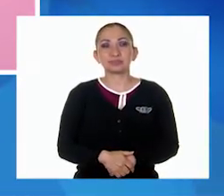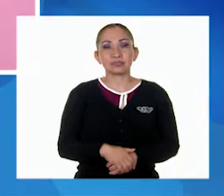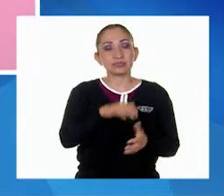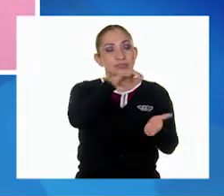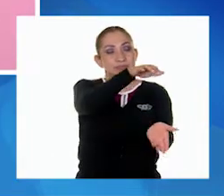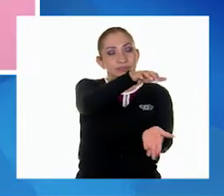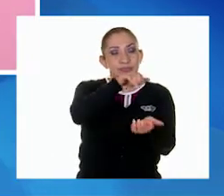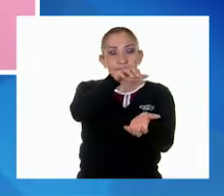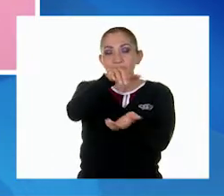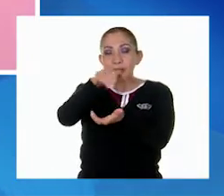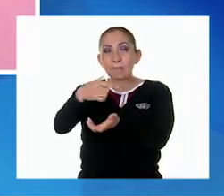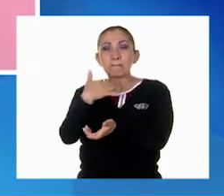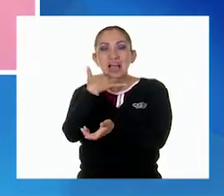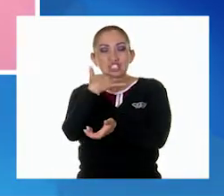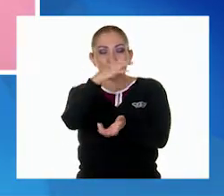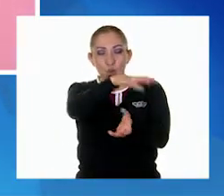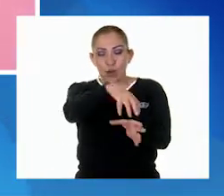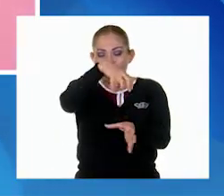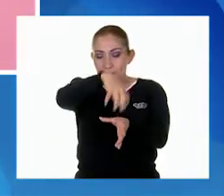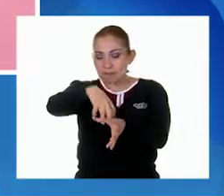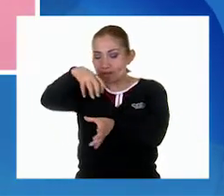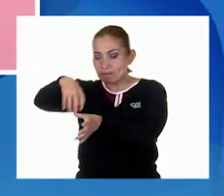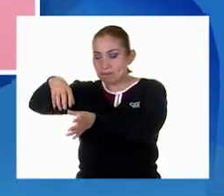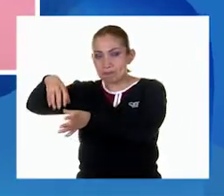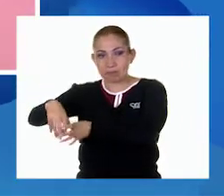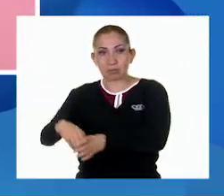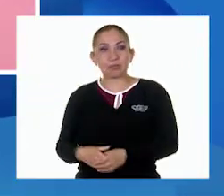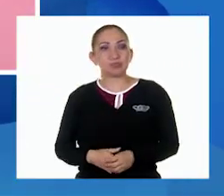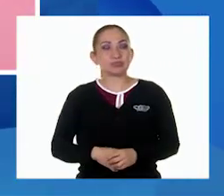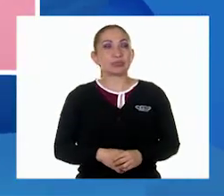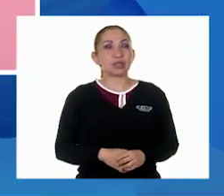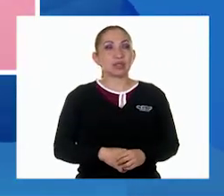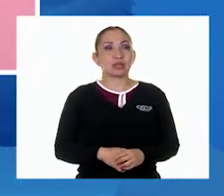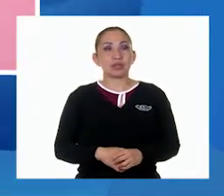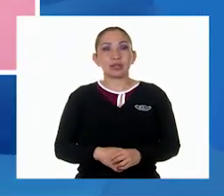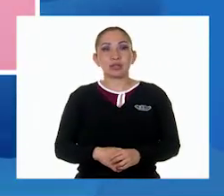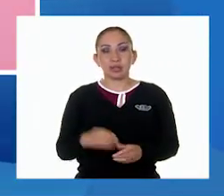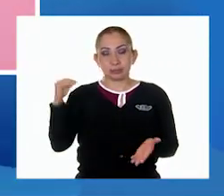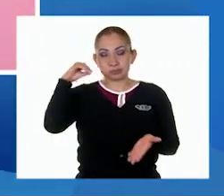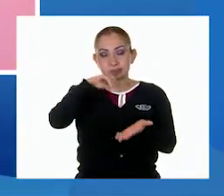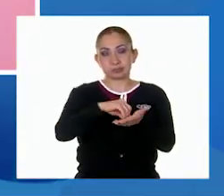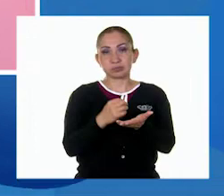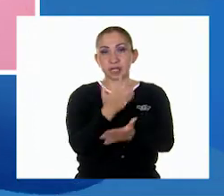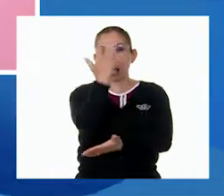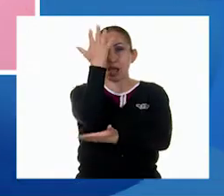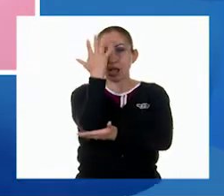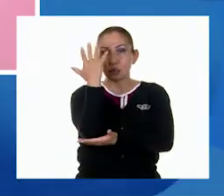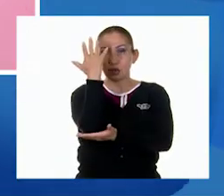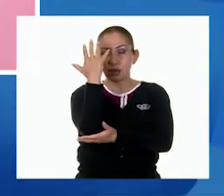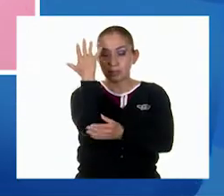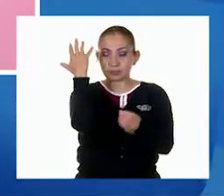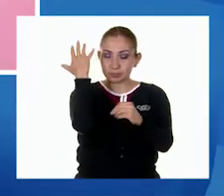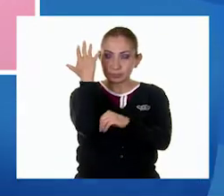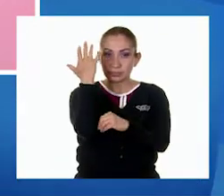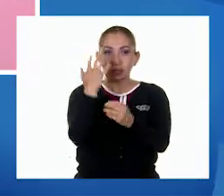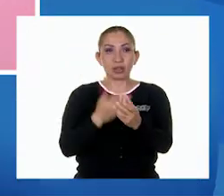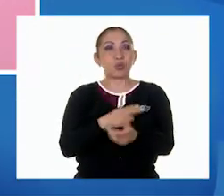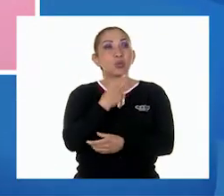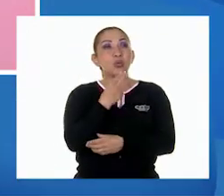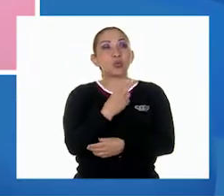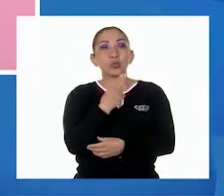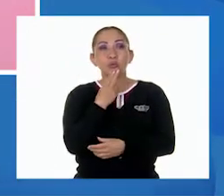Recolectar la basura en los contenedores. Plantar árboles,